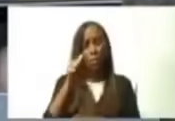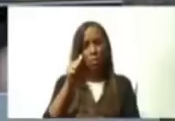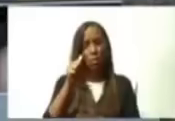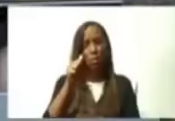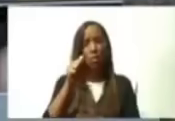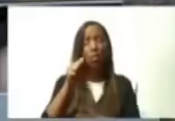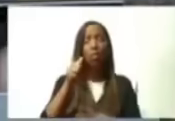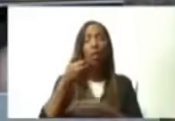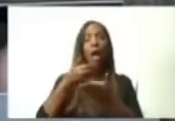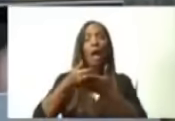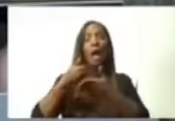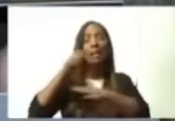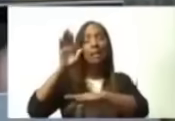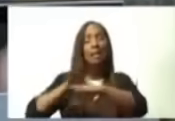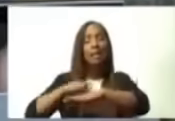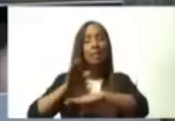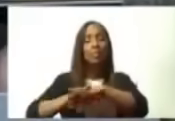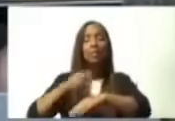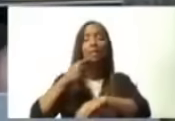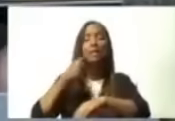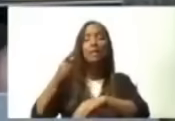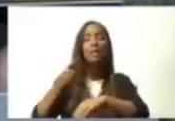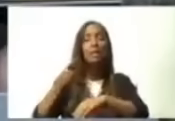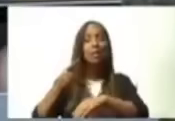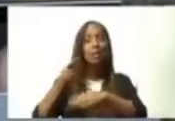agua a oeste